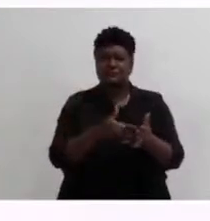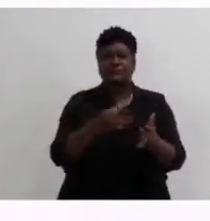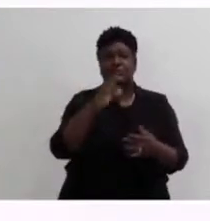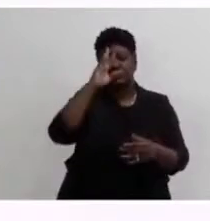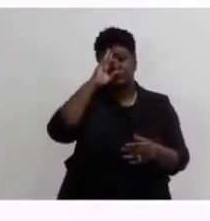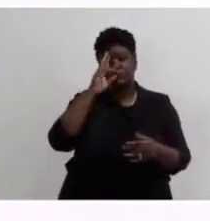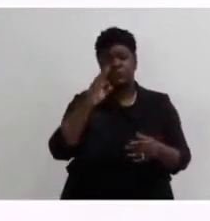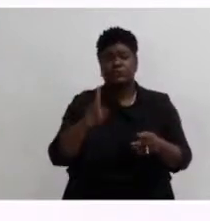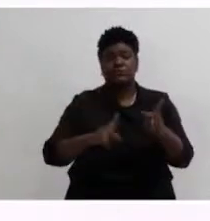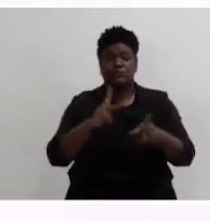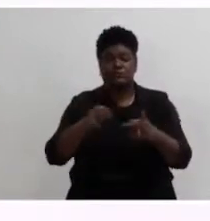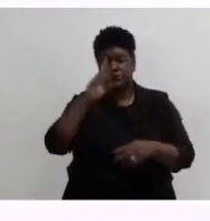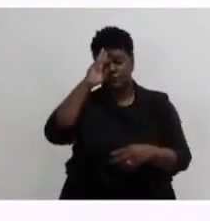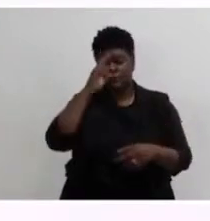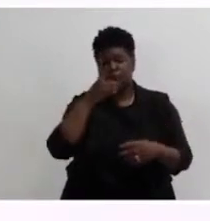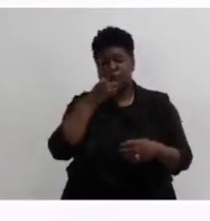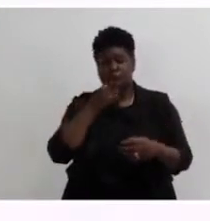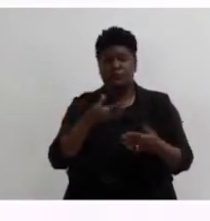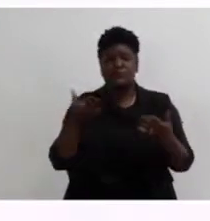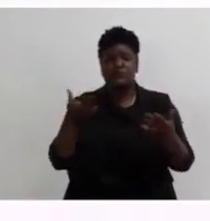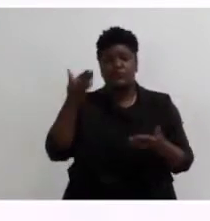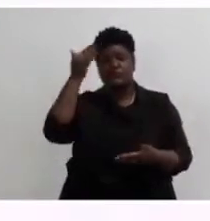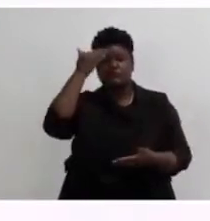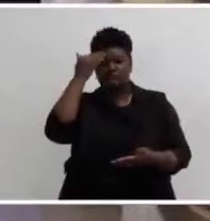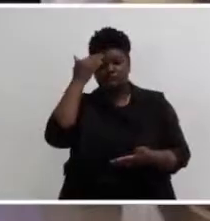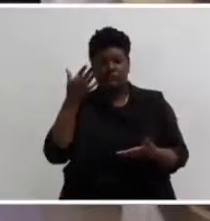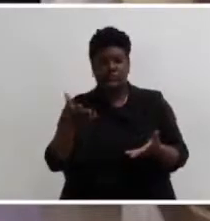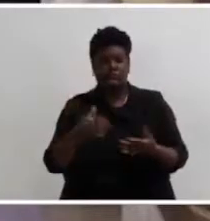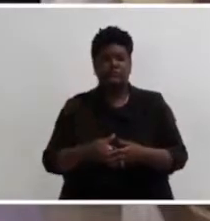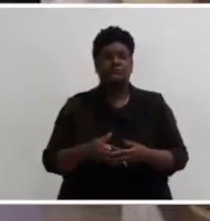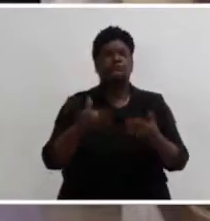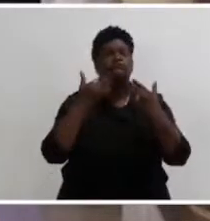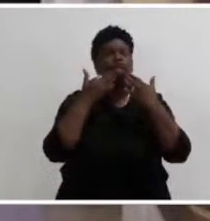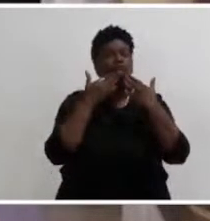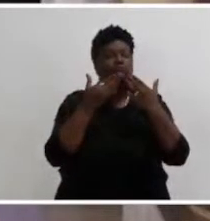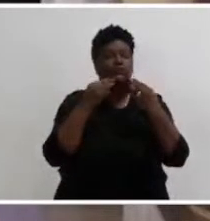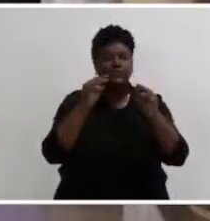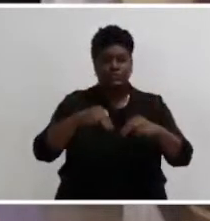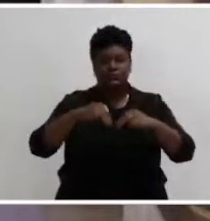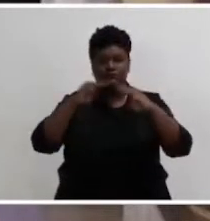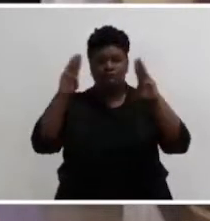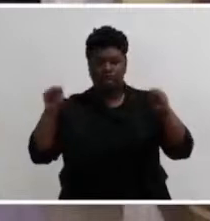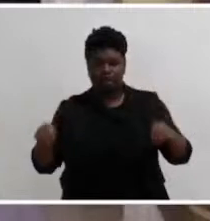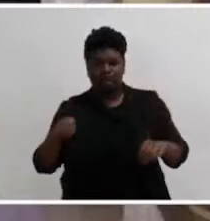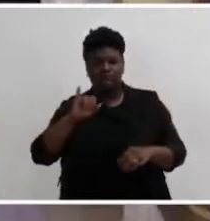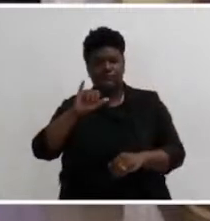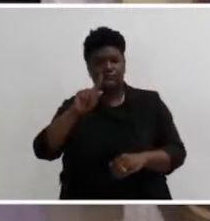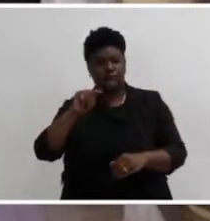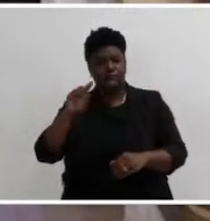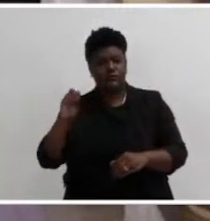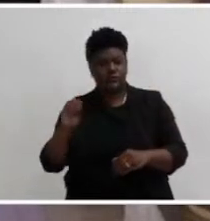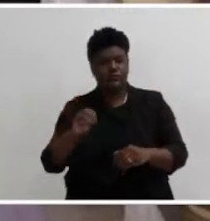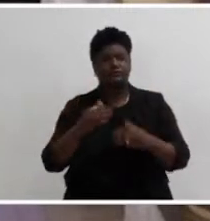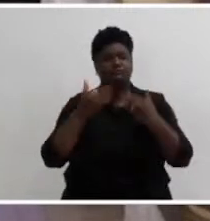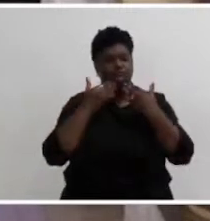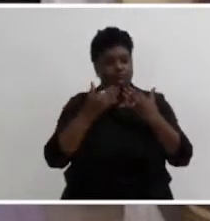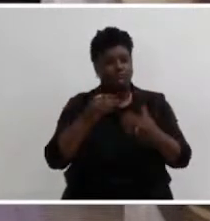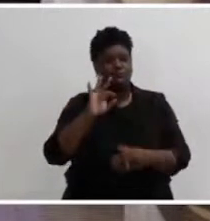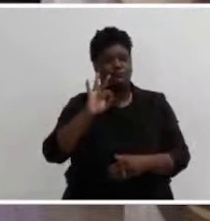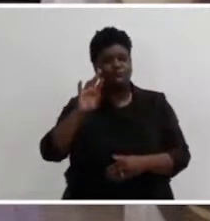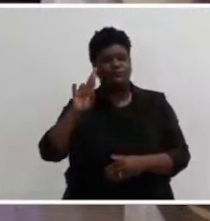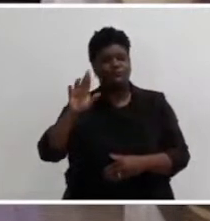en invertir en nuestro país. Muchas gracias, ministro Bisonó. Muchas gracias, don Franklin García